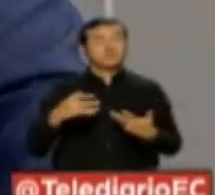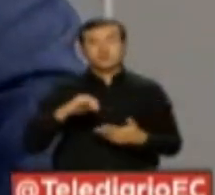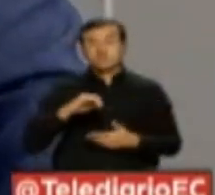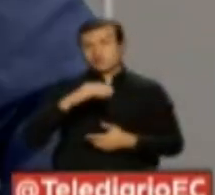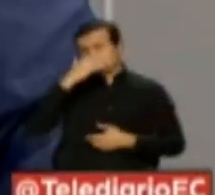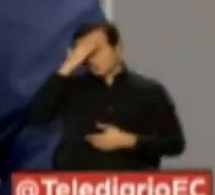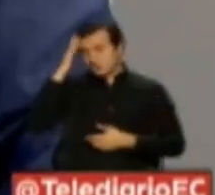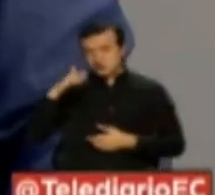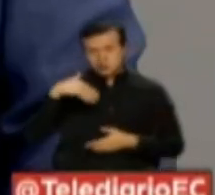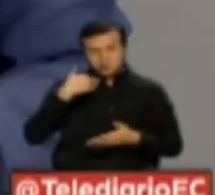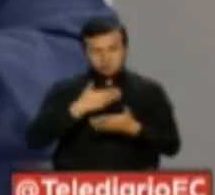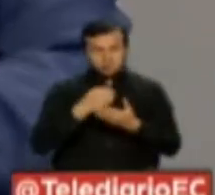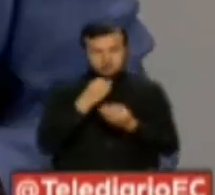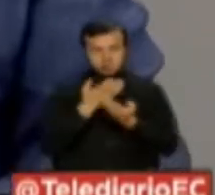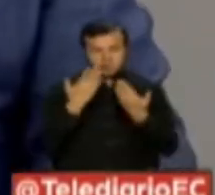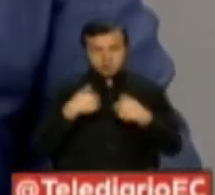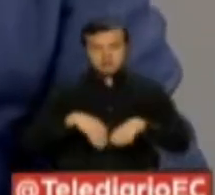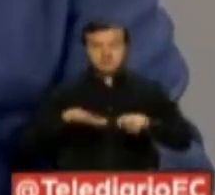José Serrano.